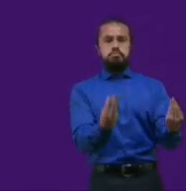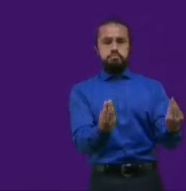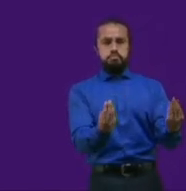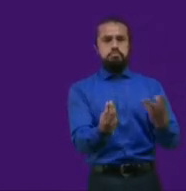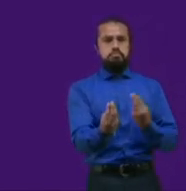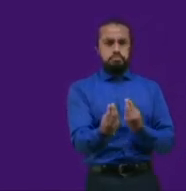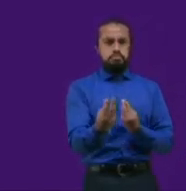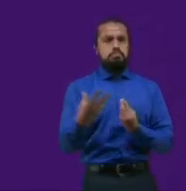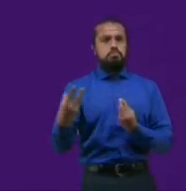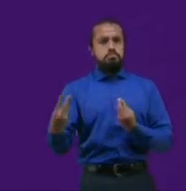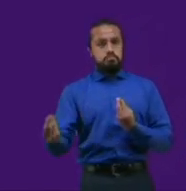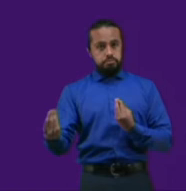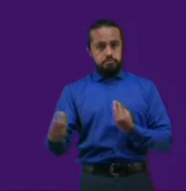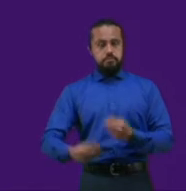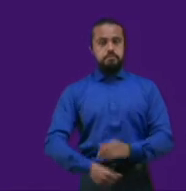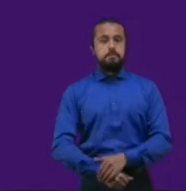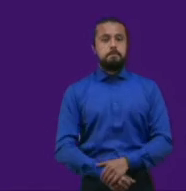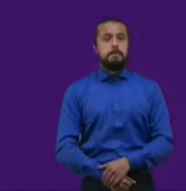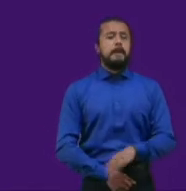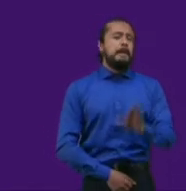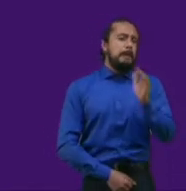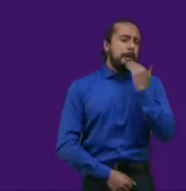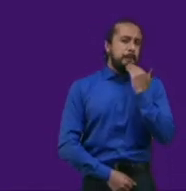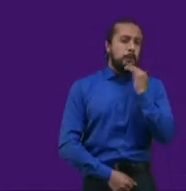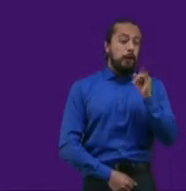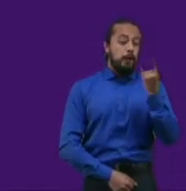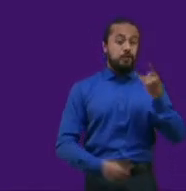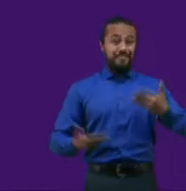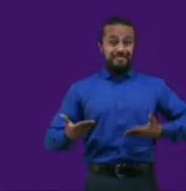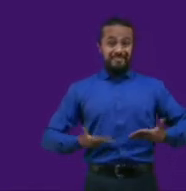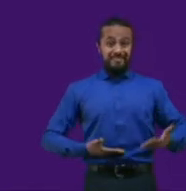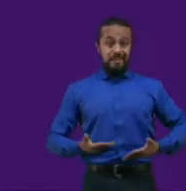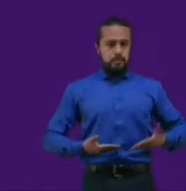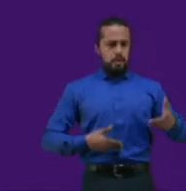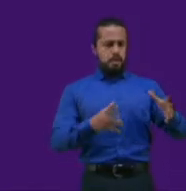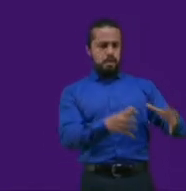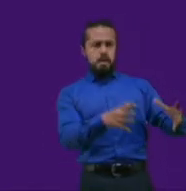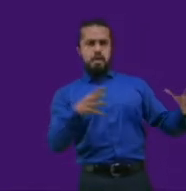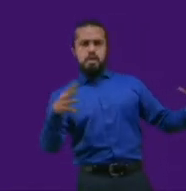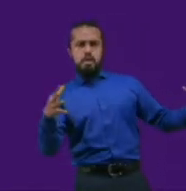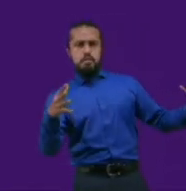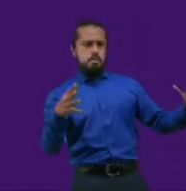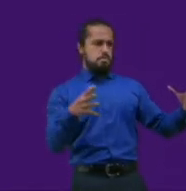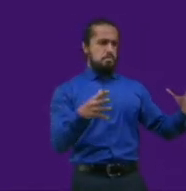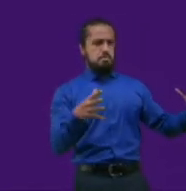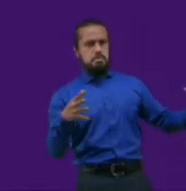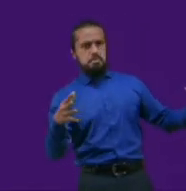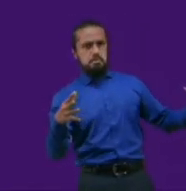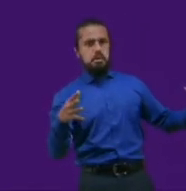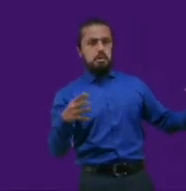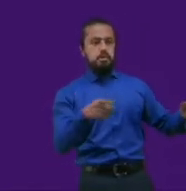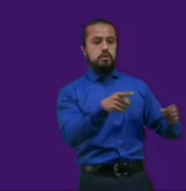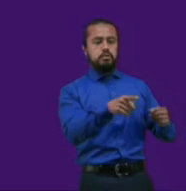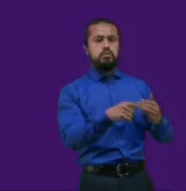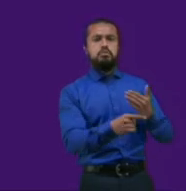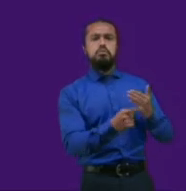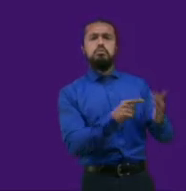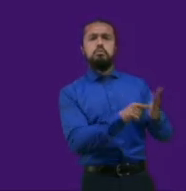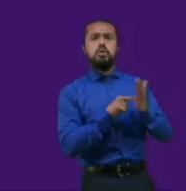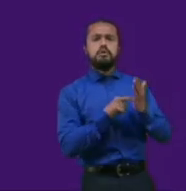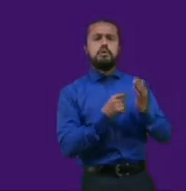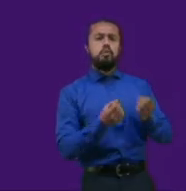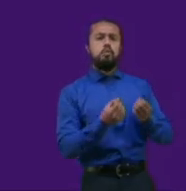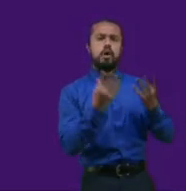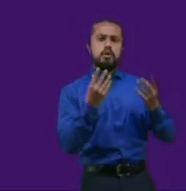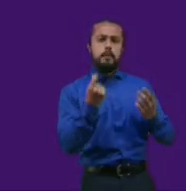Ellos saben que si llegan a una tienda de tal tamaño, esa tienda les va a traer tanto dinero de